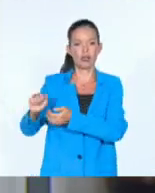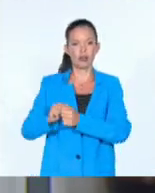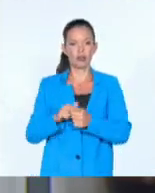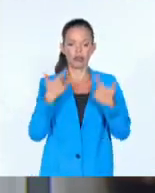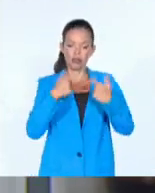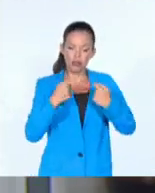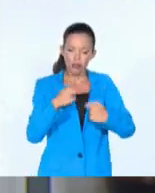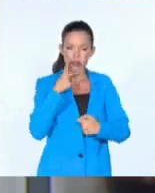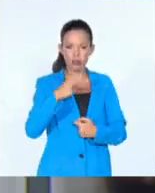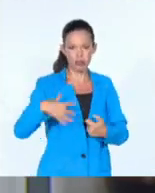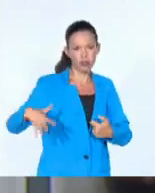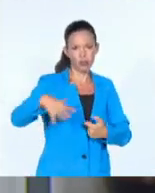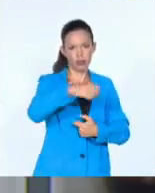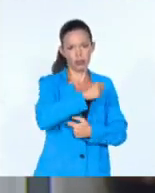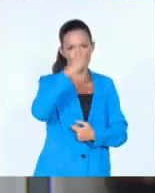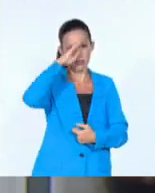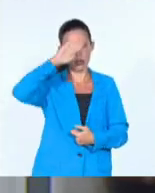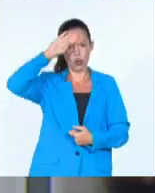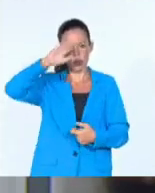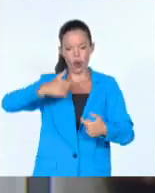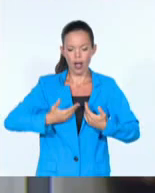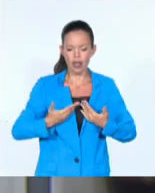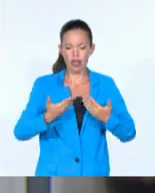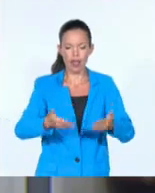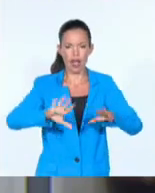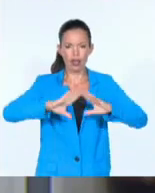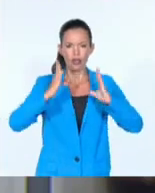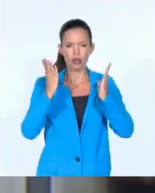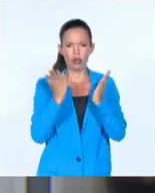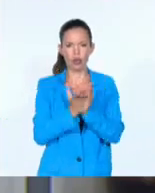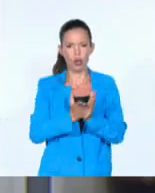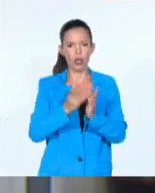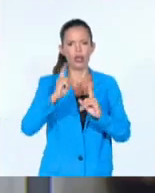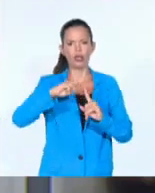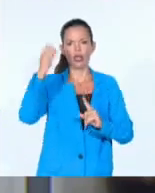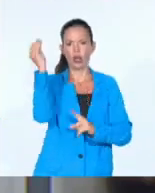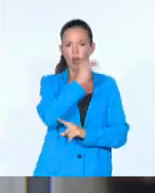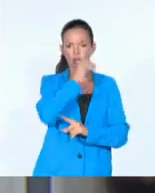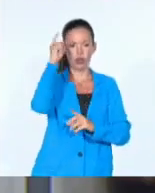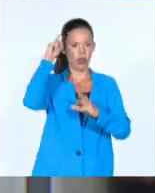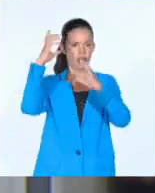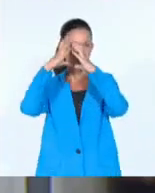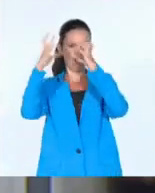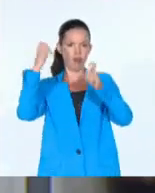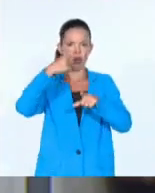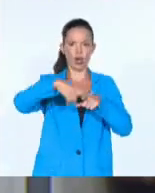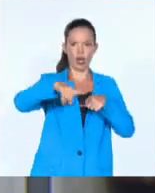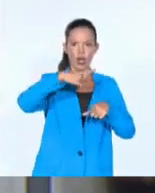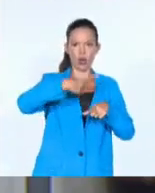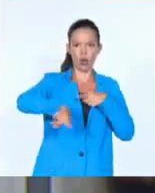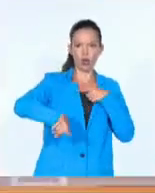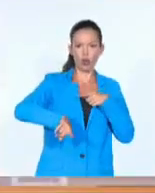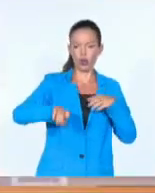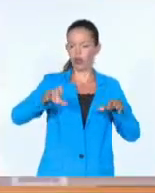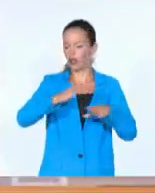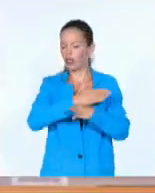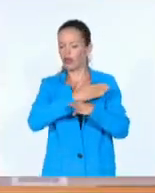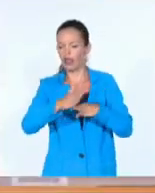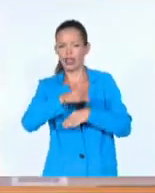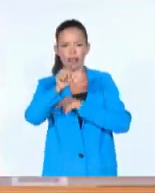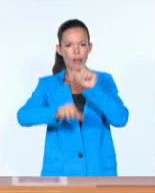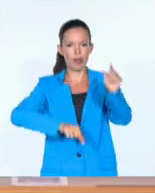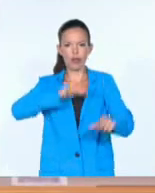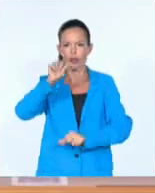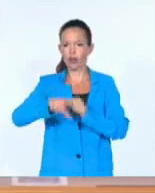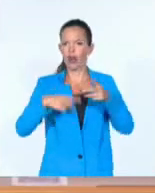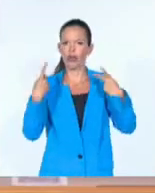todos los pueblos sus capacidades tecnológicas y científicas y sus recursos humanos para ayudar en la prevención preparación